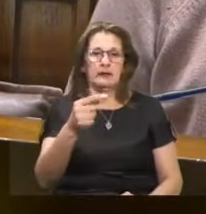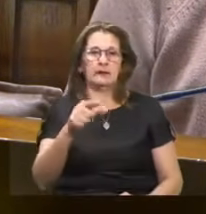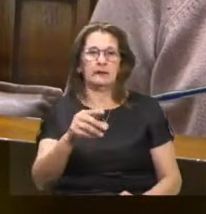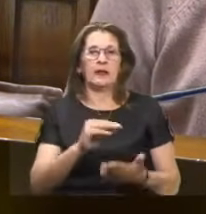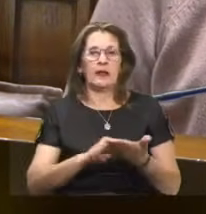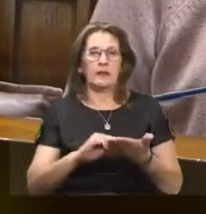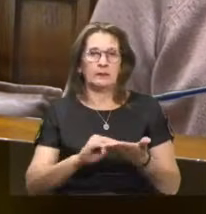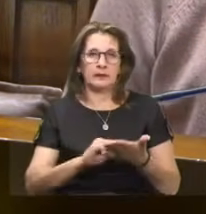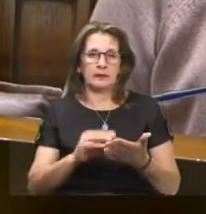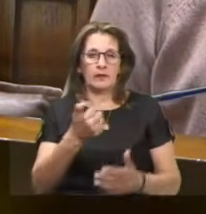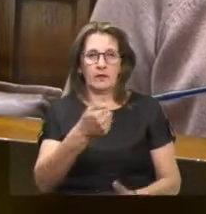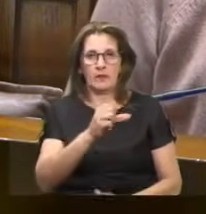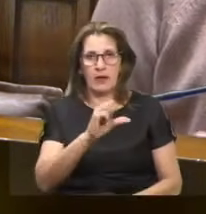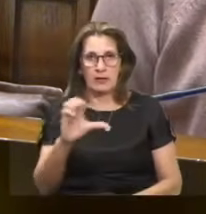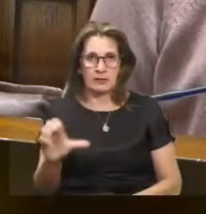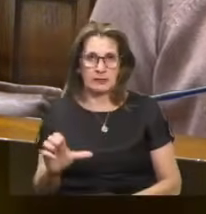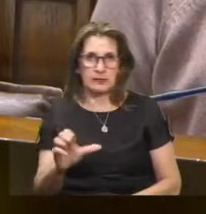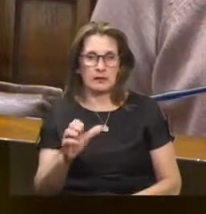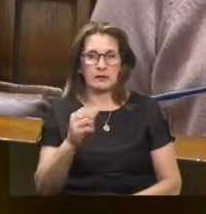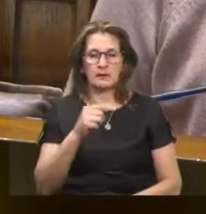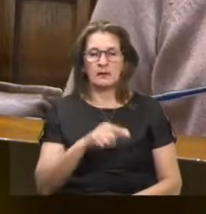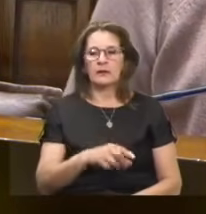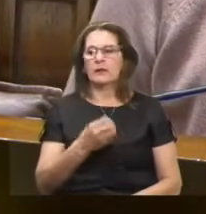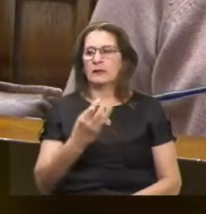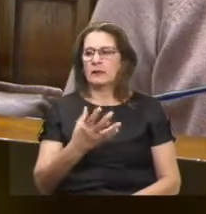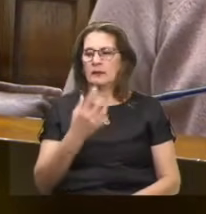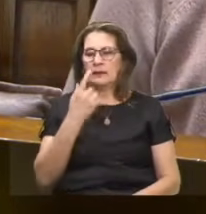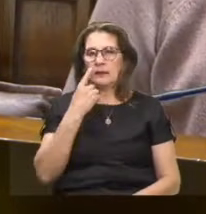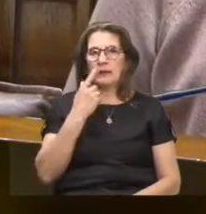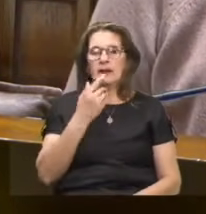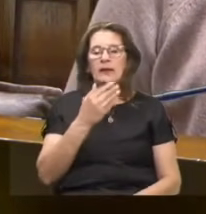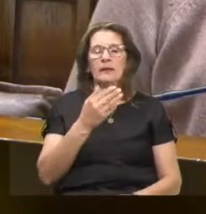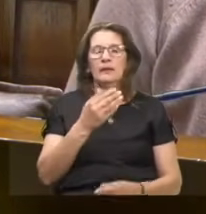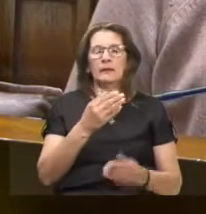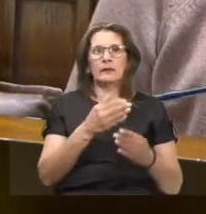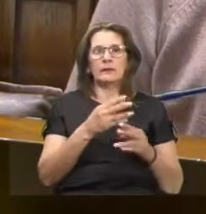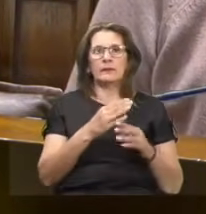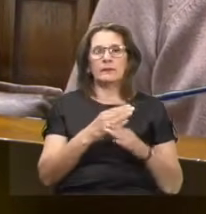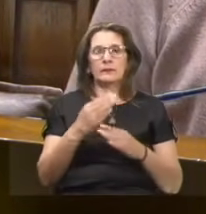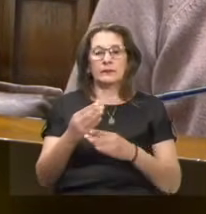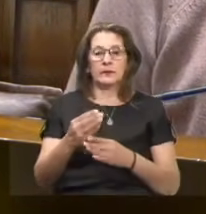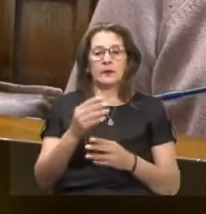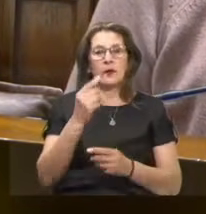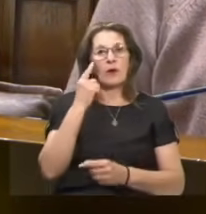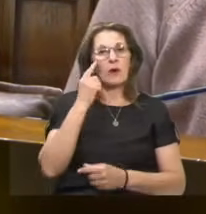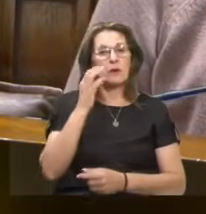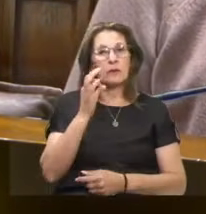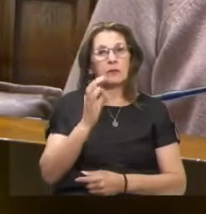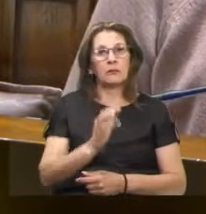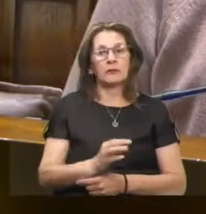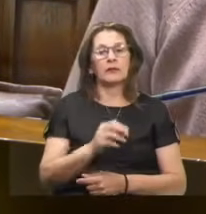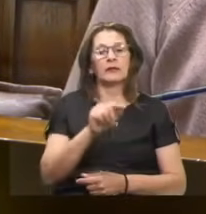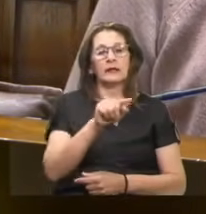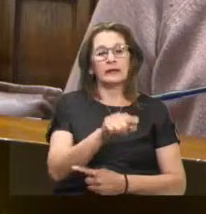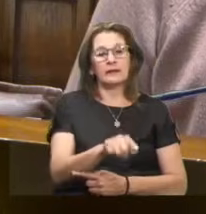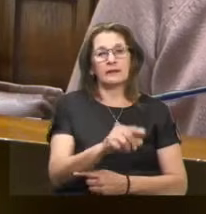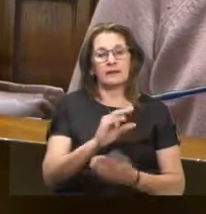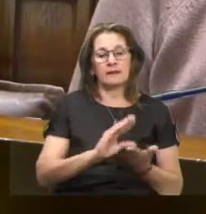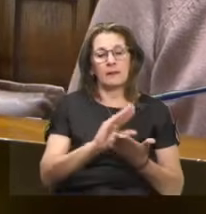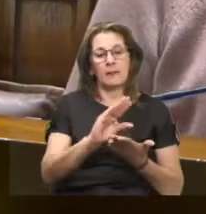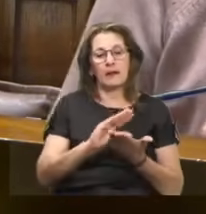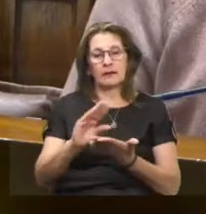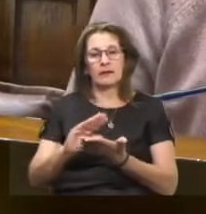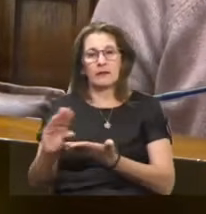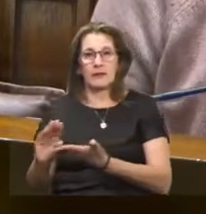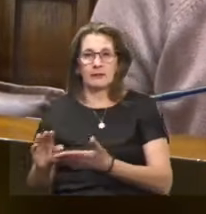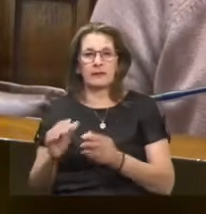ACE con el límite máximo de las licitaciones abreviadas, con excepción de aquellas partidas que deben ser